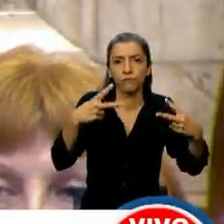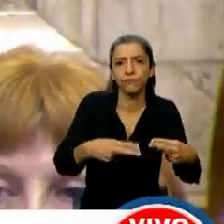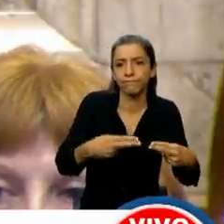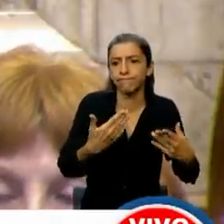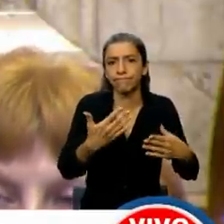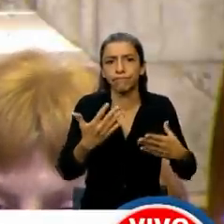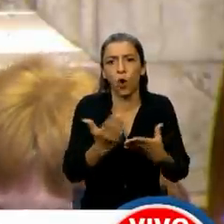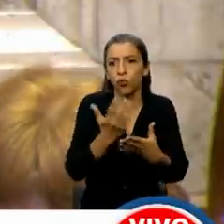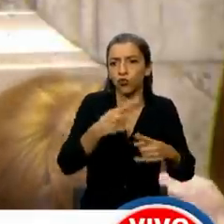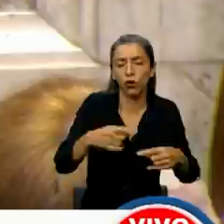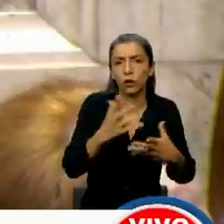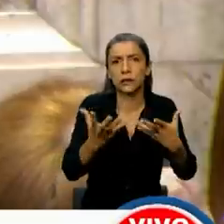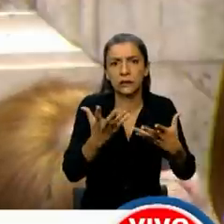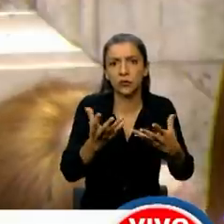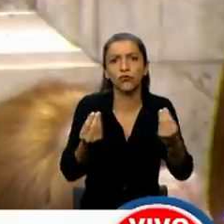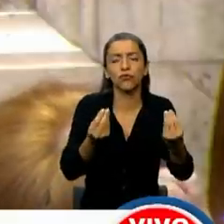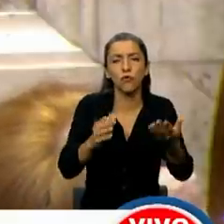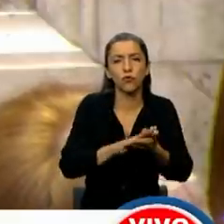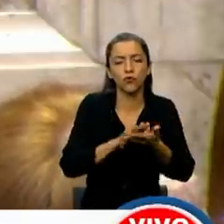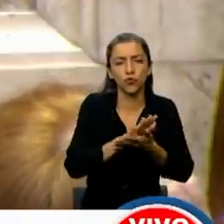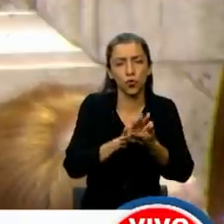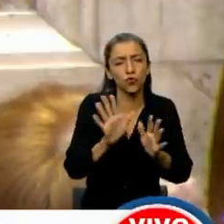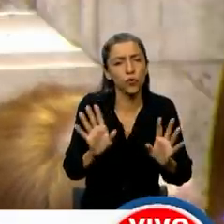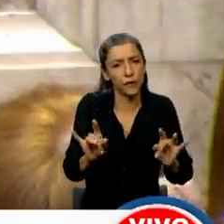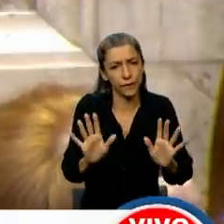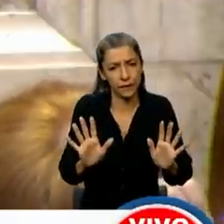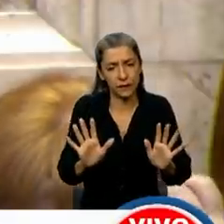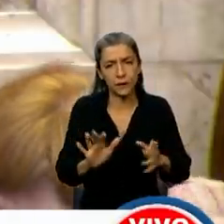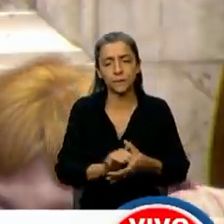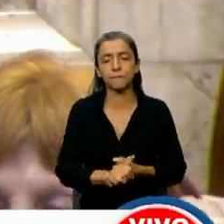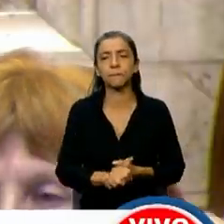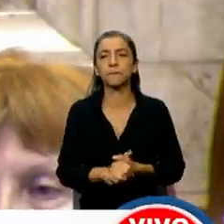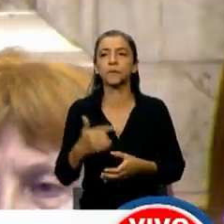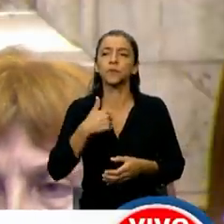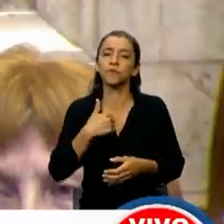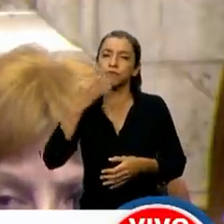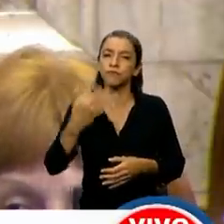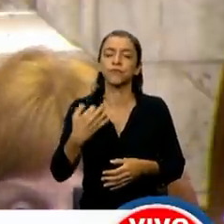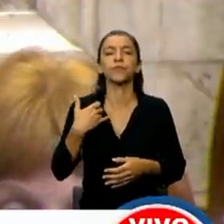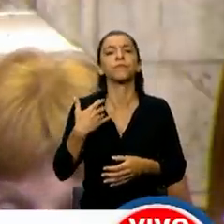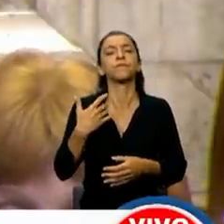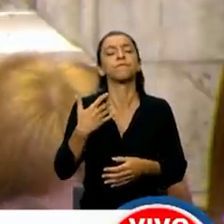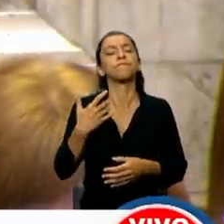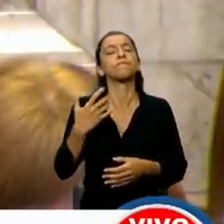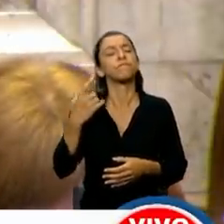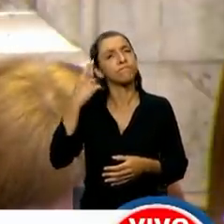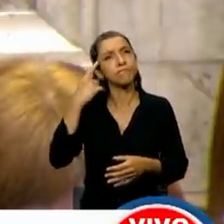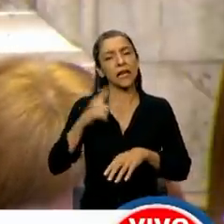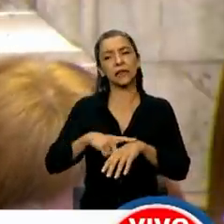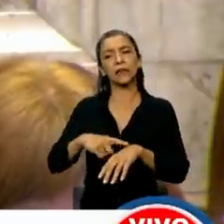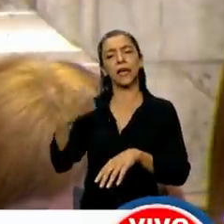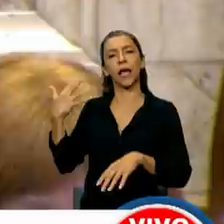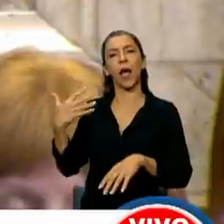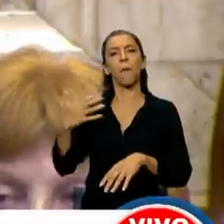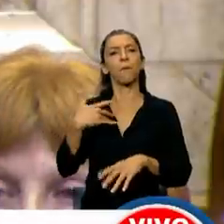del interior de la provincia de buenos aires- más específicamente del norte y con mucha alegría en estos últimos tiempos hemos